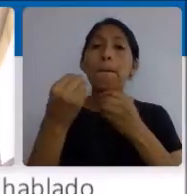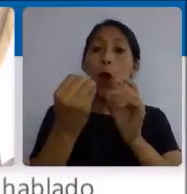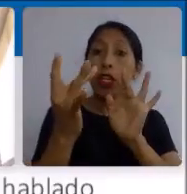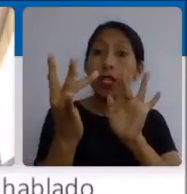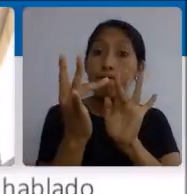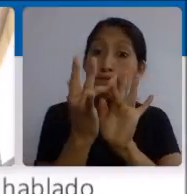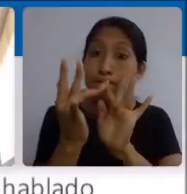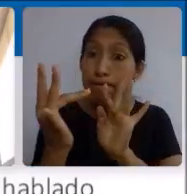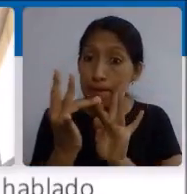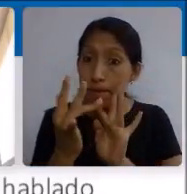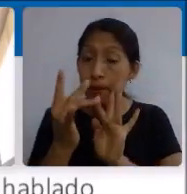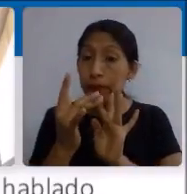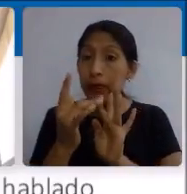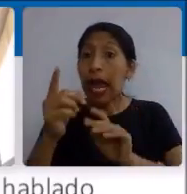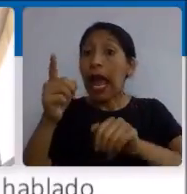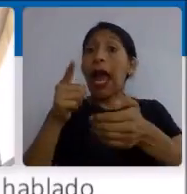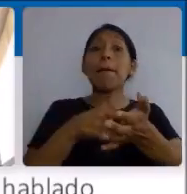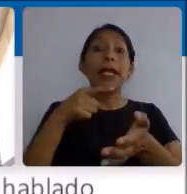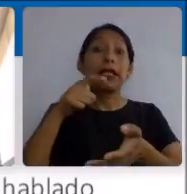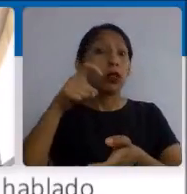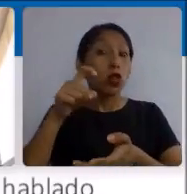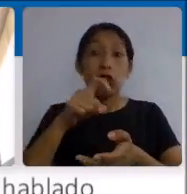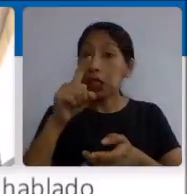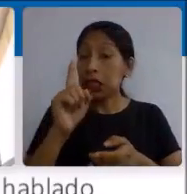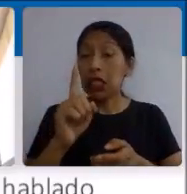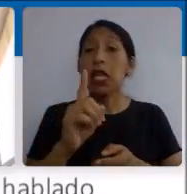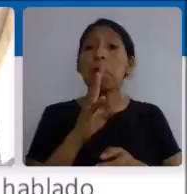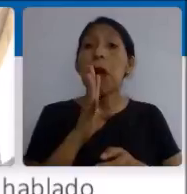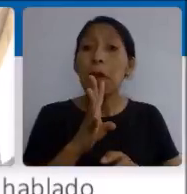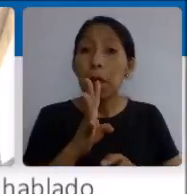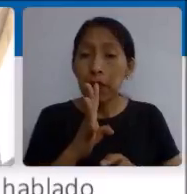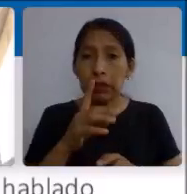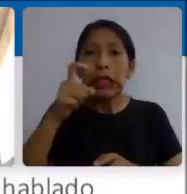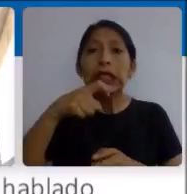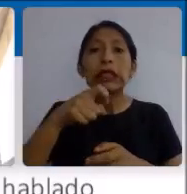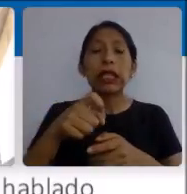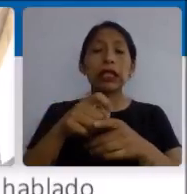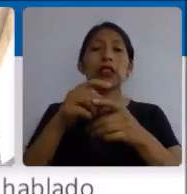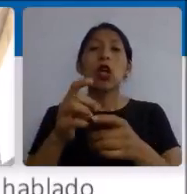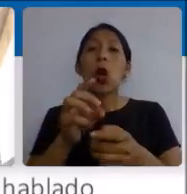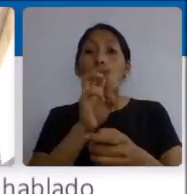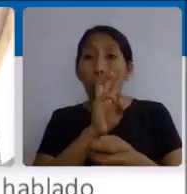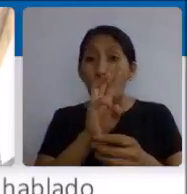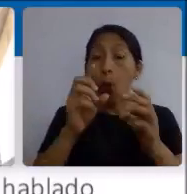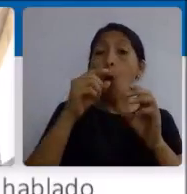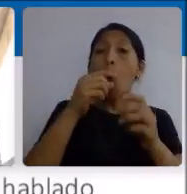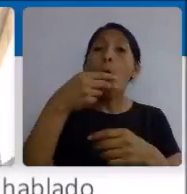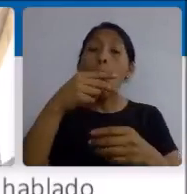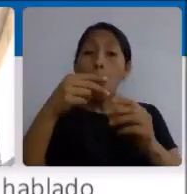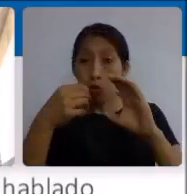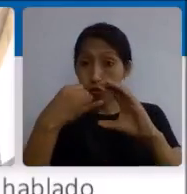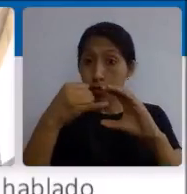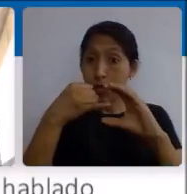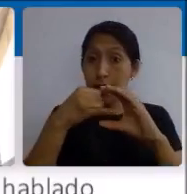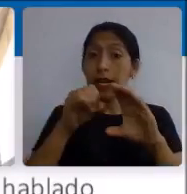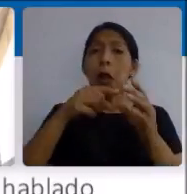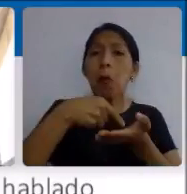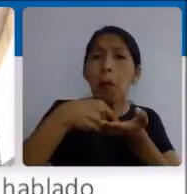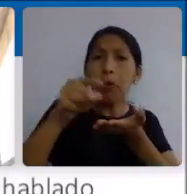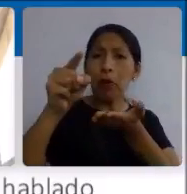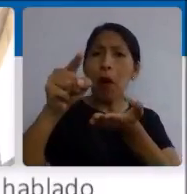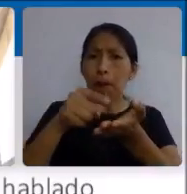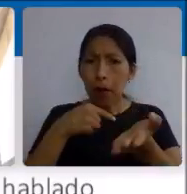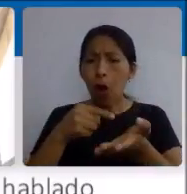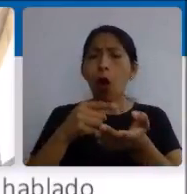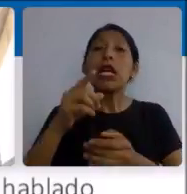no necesariamente es hablado, sino también es por un correo electrónico, ¿no? Entonces tienes que tener un buen equipo o